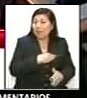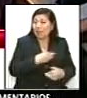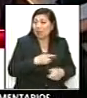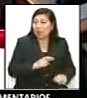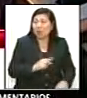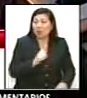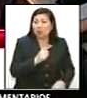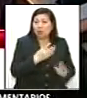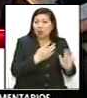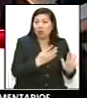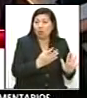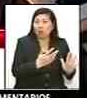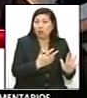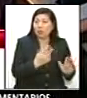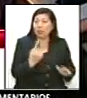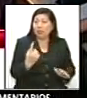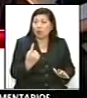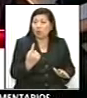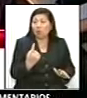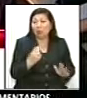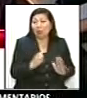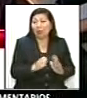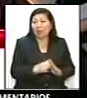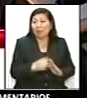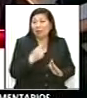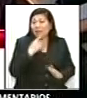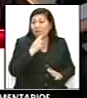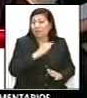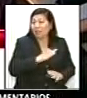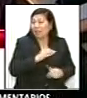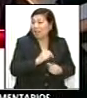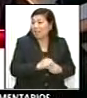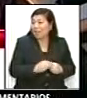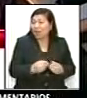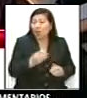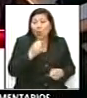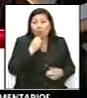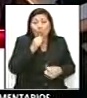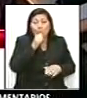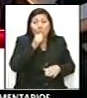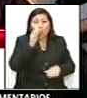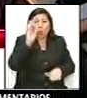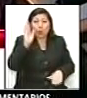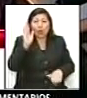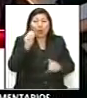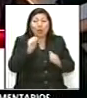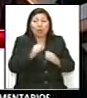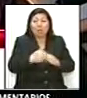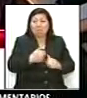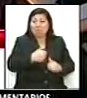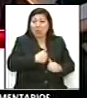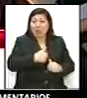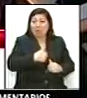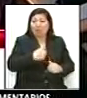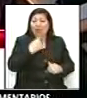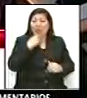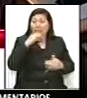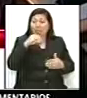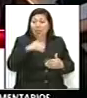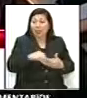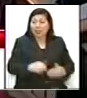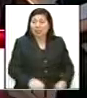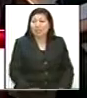es de 1981, y por ejemplo decía que el fiscal de la Nación juraba ante el presidente de la República, porque en realidad el presidente de la República designaba al fiscal de la